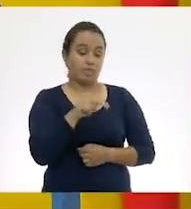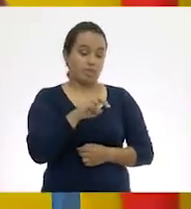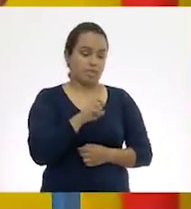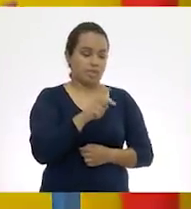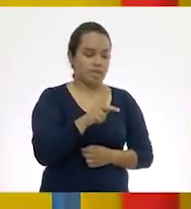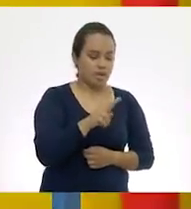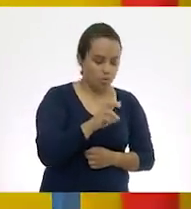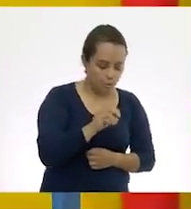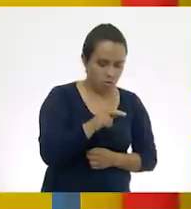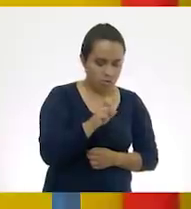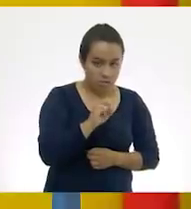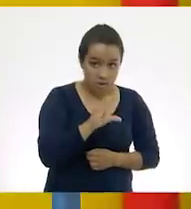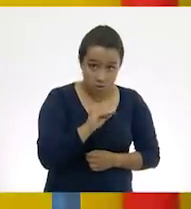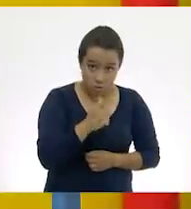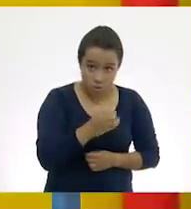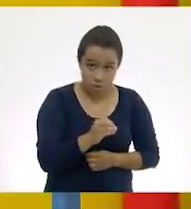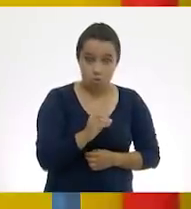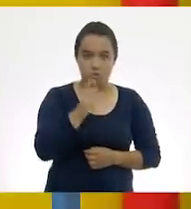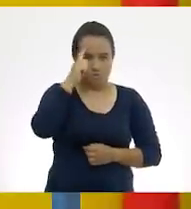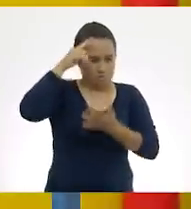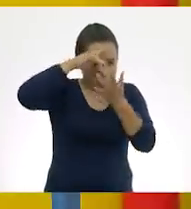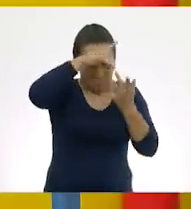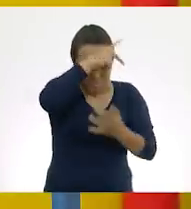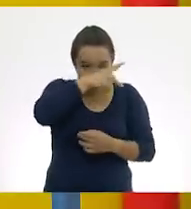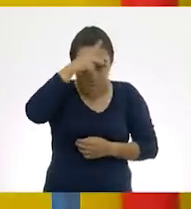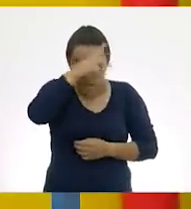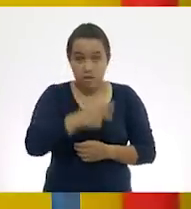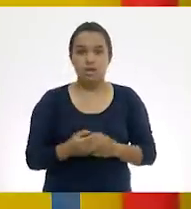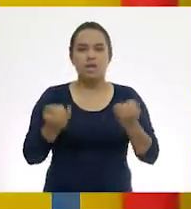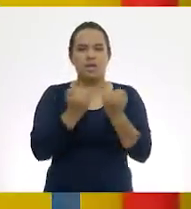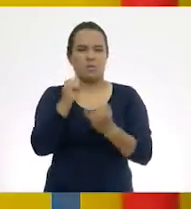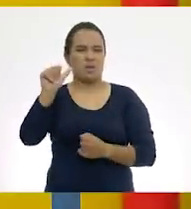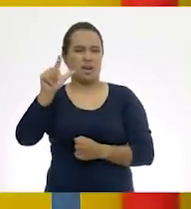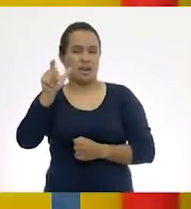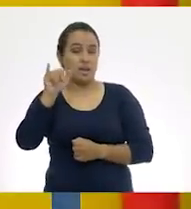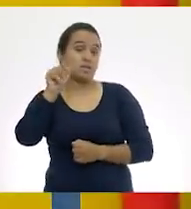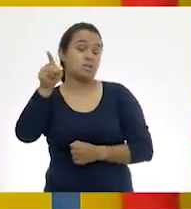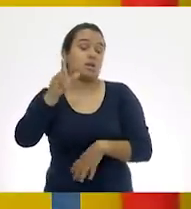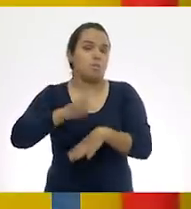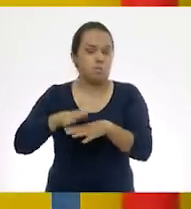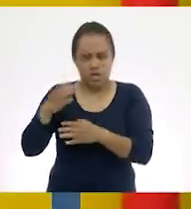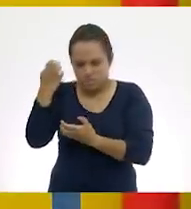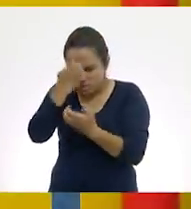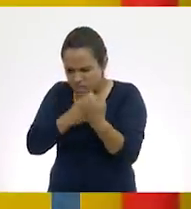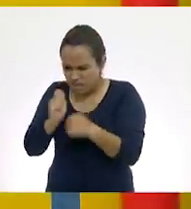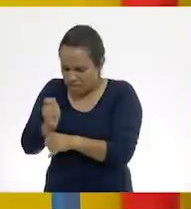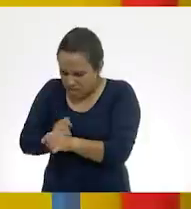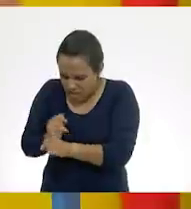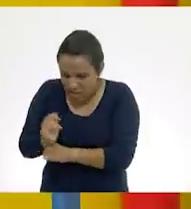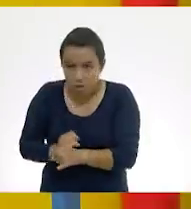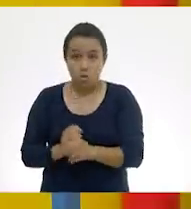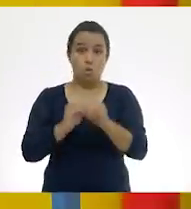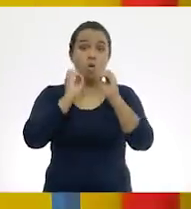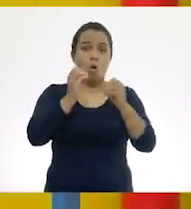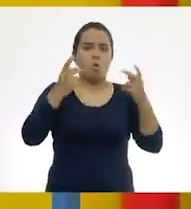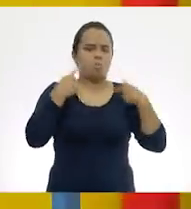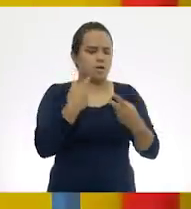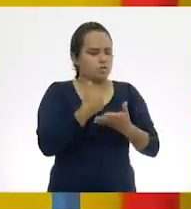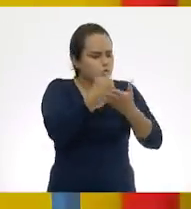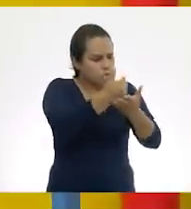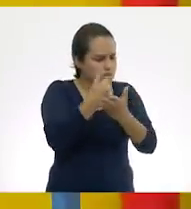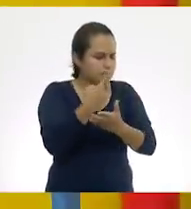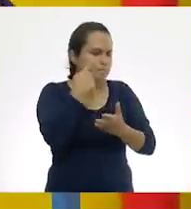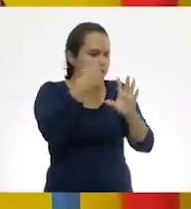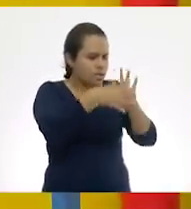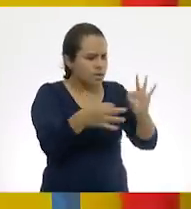neuropsicólogas, neuropsicólogos y como Alexia que pueden investigar muchas cosas o ayudarnos a las demás personas a